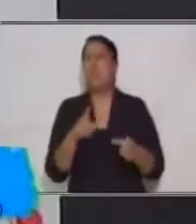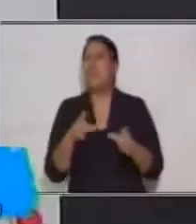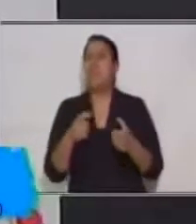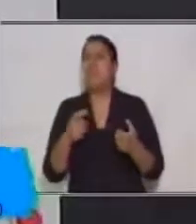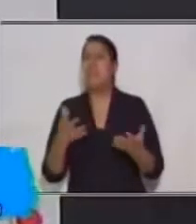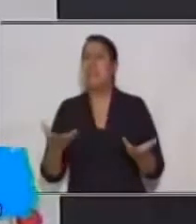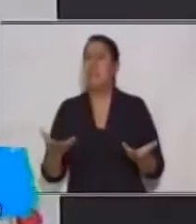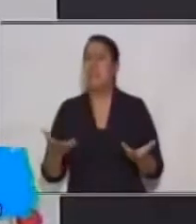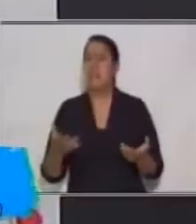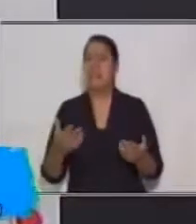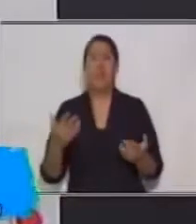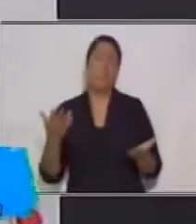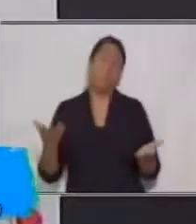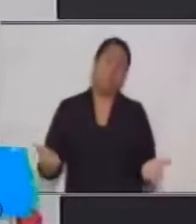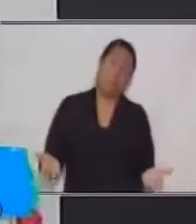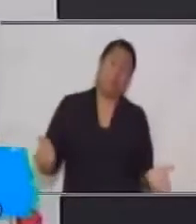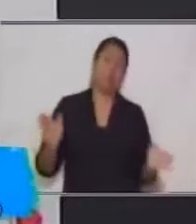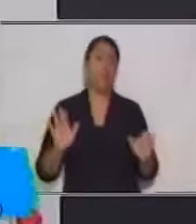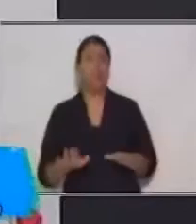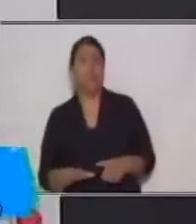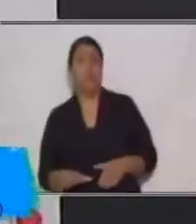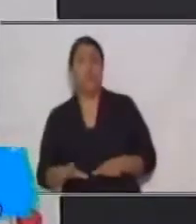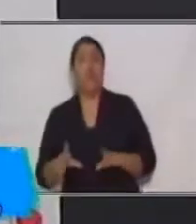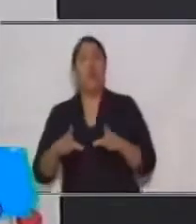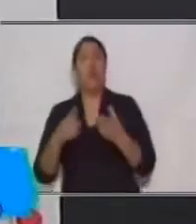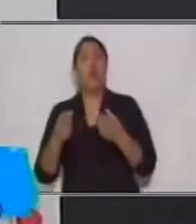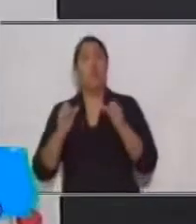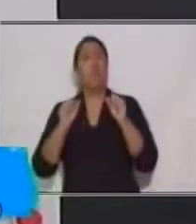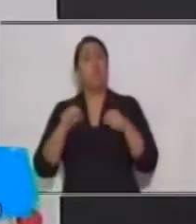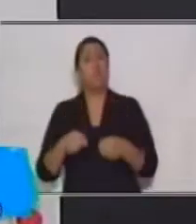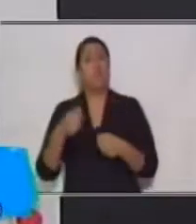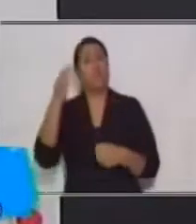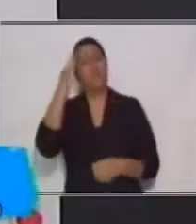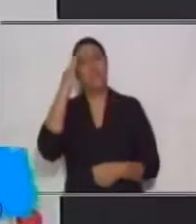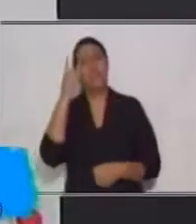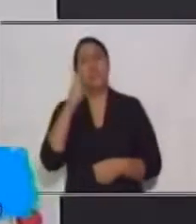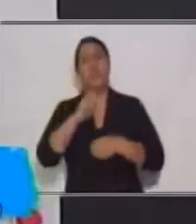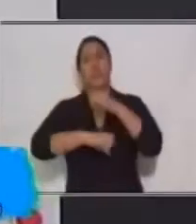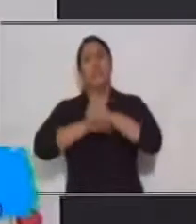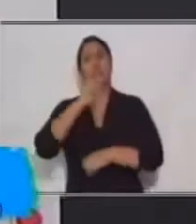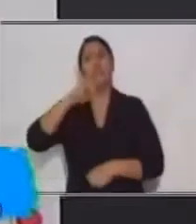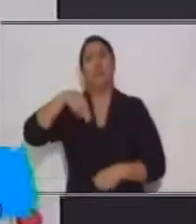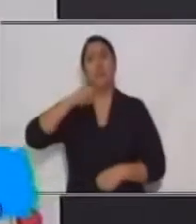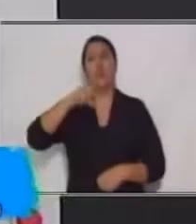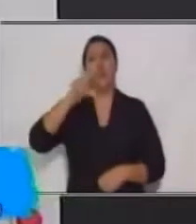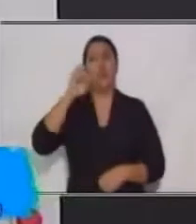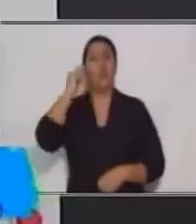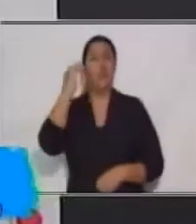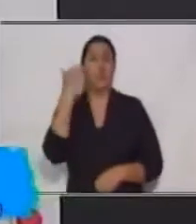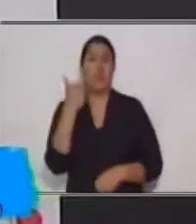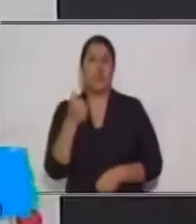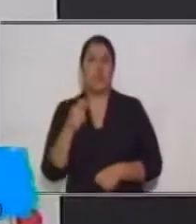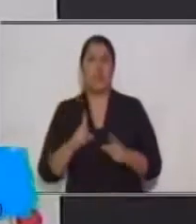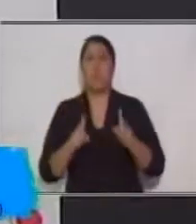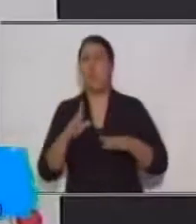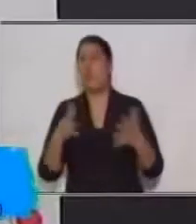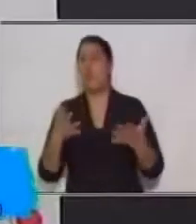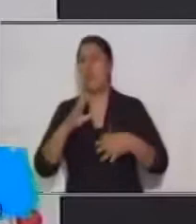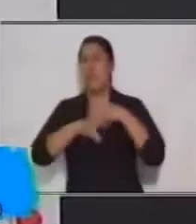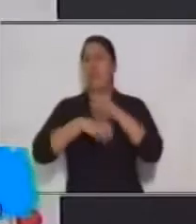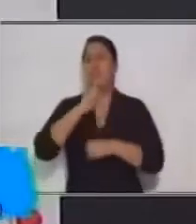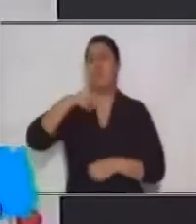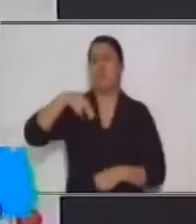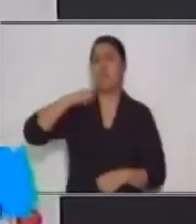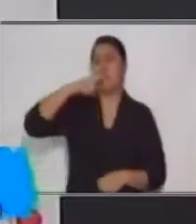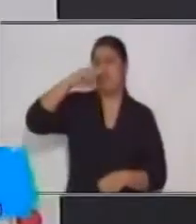¿Cómo podemos decir, bueno, entonces, cómo puedo identificar yo lo que hace la fonología y qué es lo que hace la fonética? En